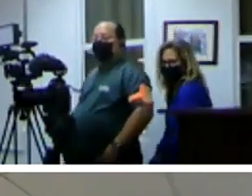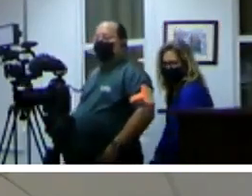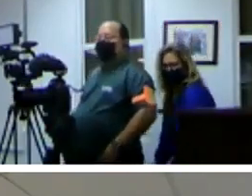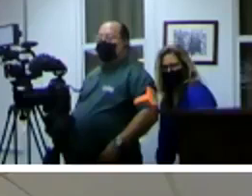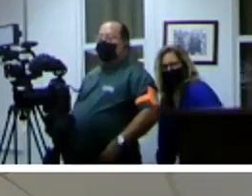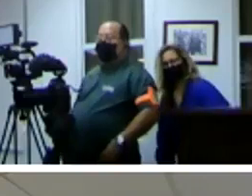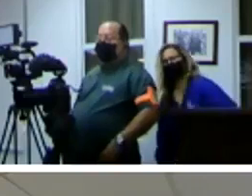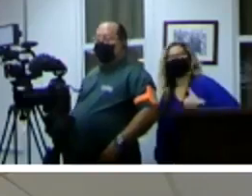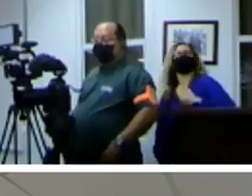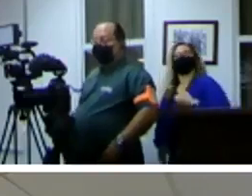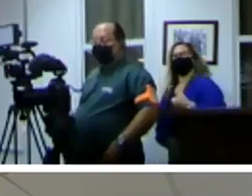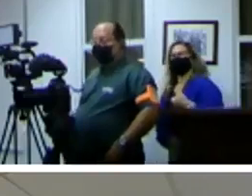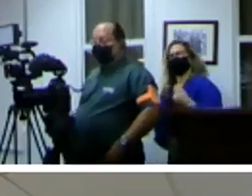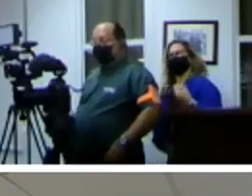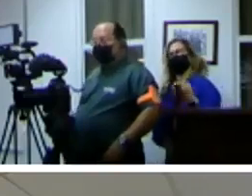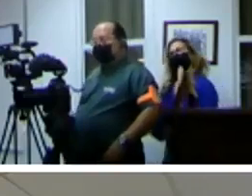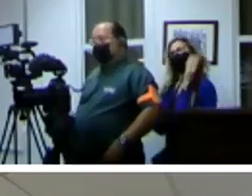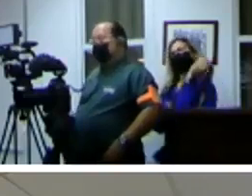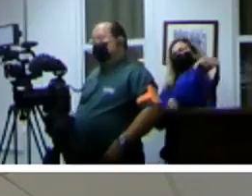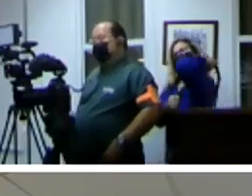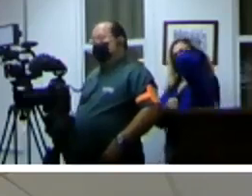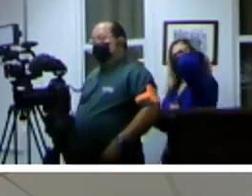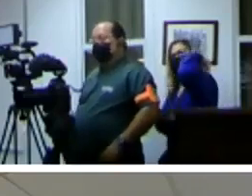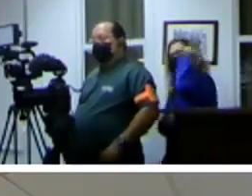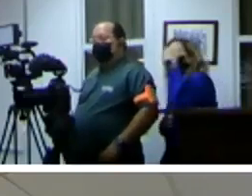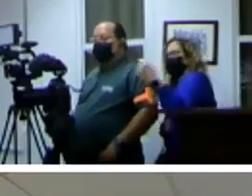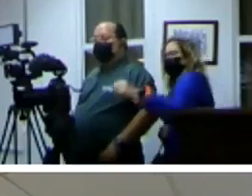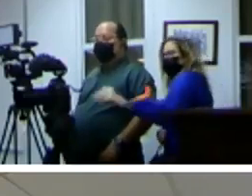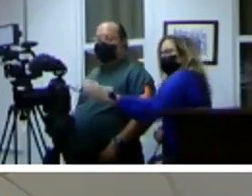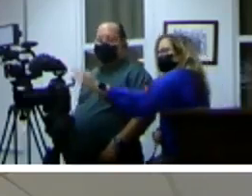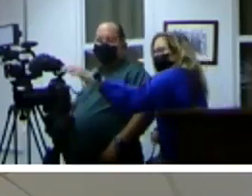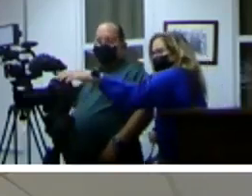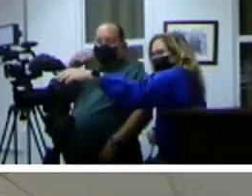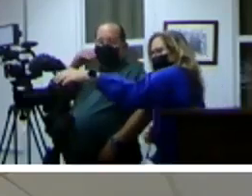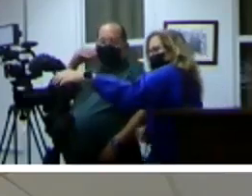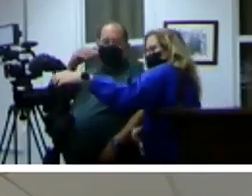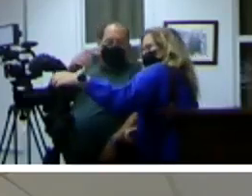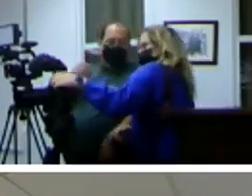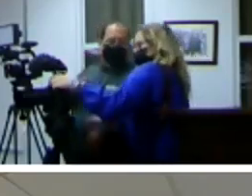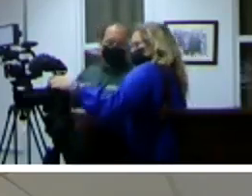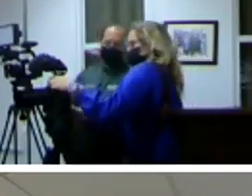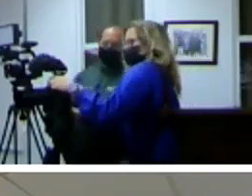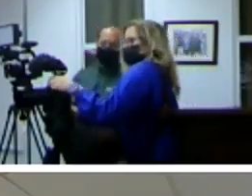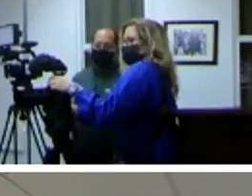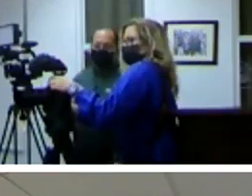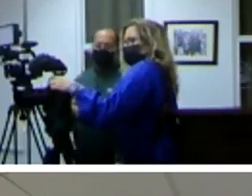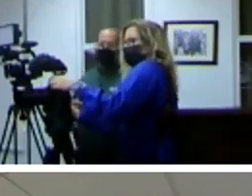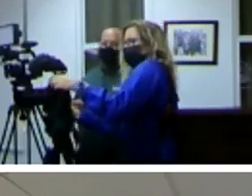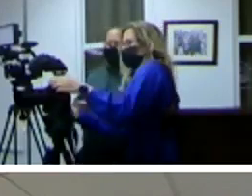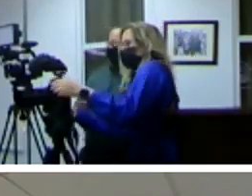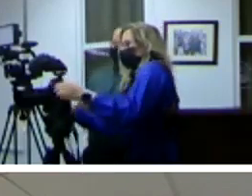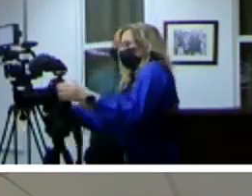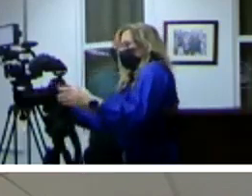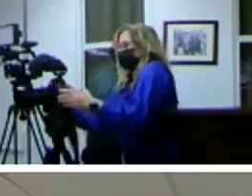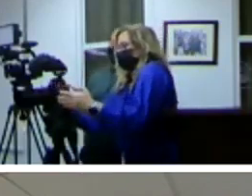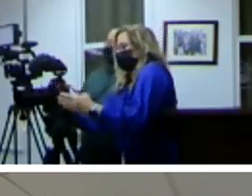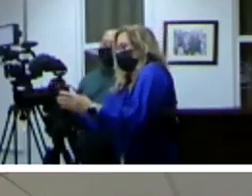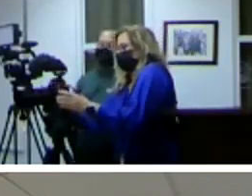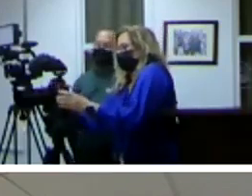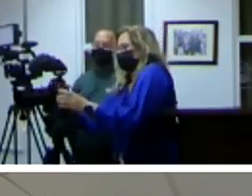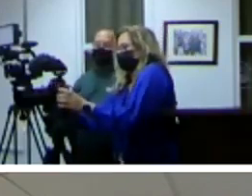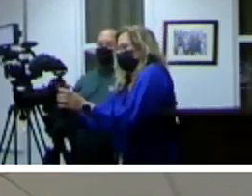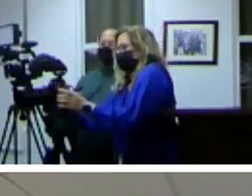delicada. Delicada porque estaba perdiendo 400 megavatios. Pues por eso, pierden 400 megavatios. Situación delicada, ¿qué significa? Que